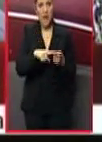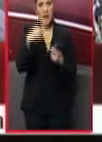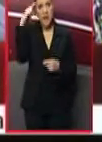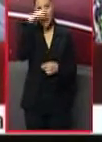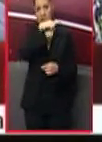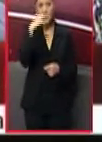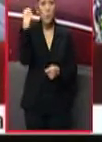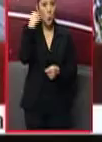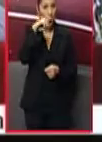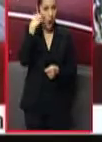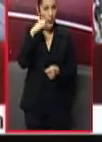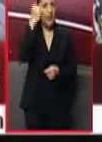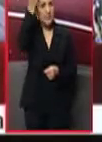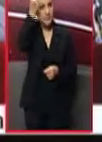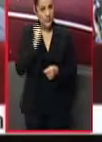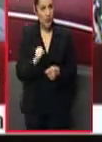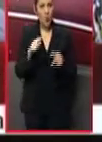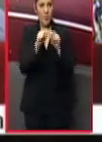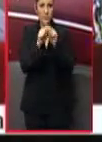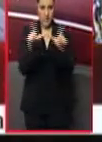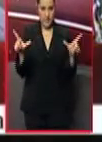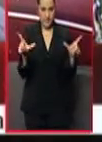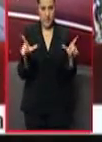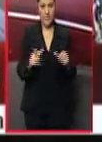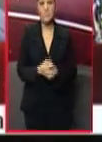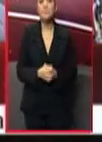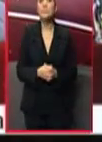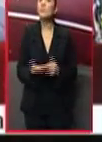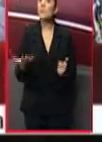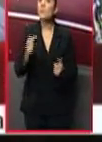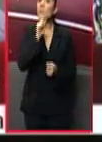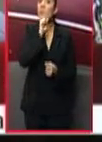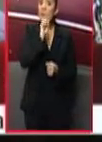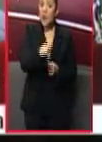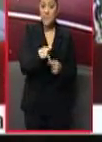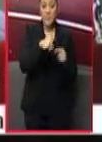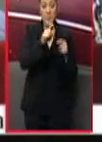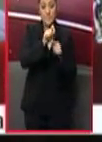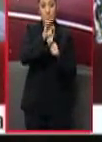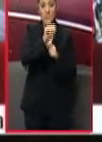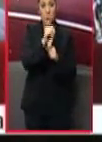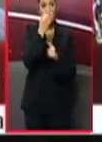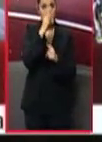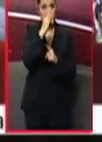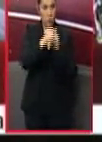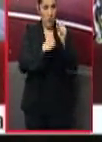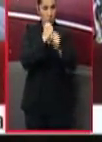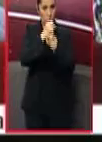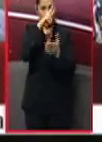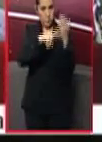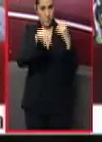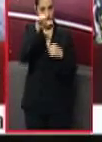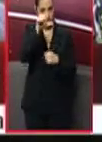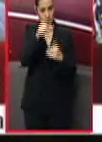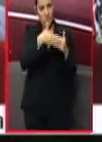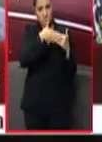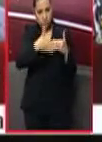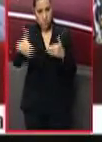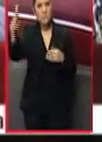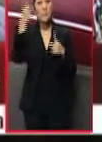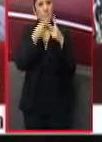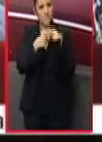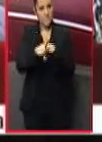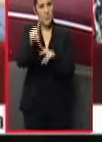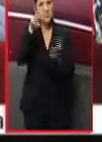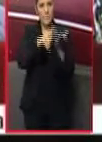Oaxaca, Sinaloa y Tlaxcala, y a partir del 29 de febrero de 2016